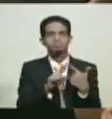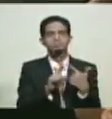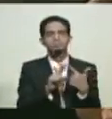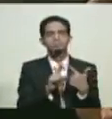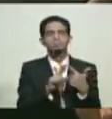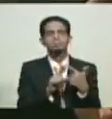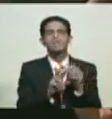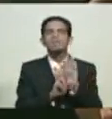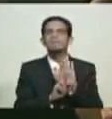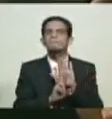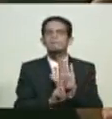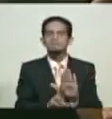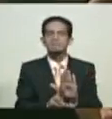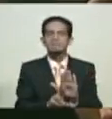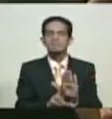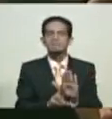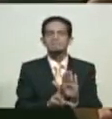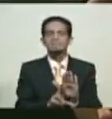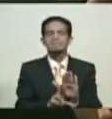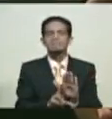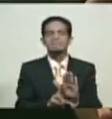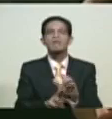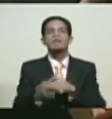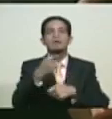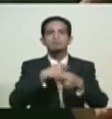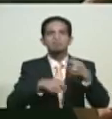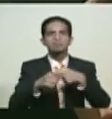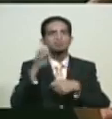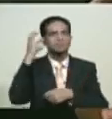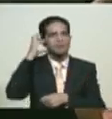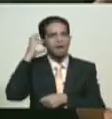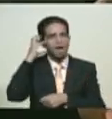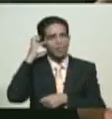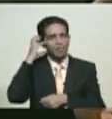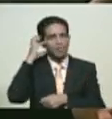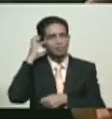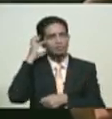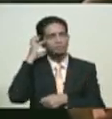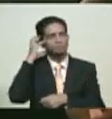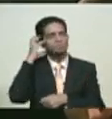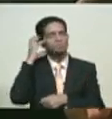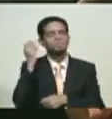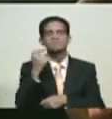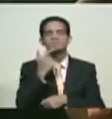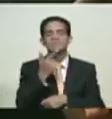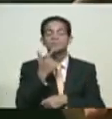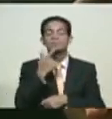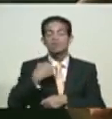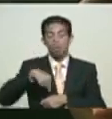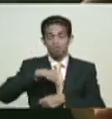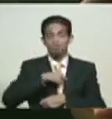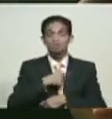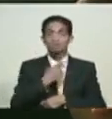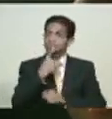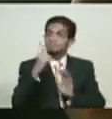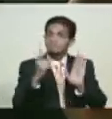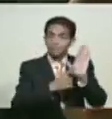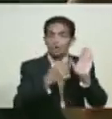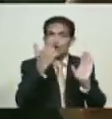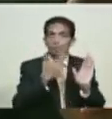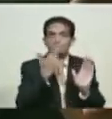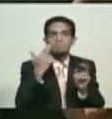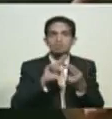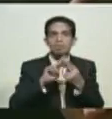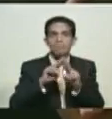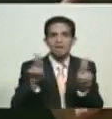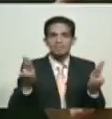representante de la cámara venezolana de la difusión destacó lo siguiente identificamos nuestro compromiso por la paz hemos oficiado